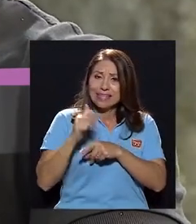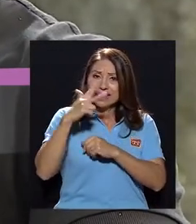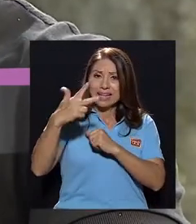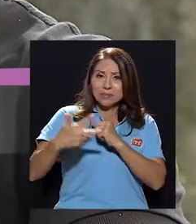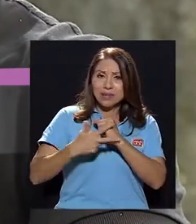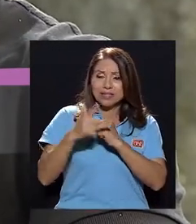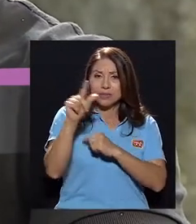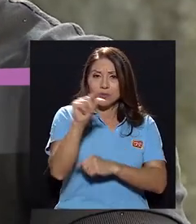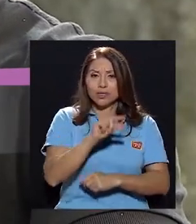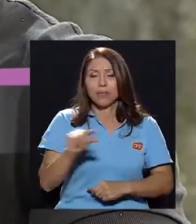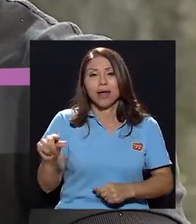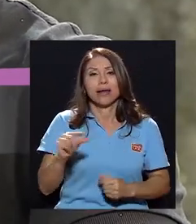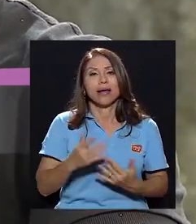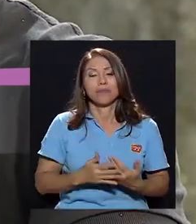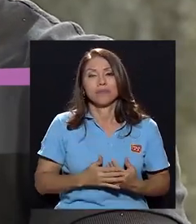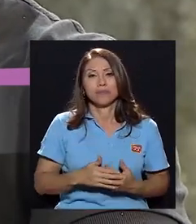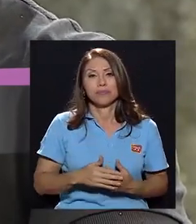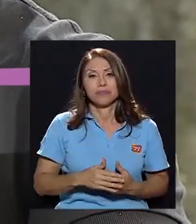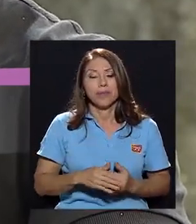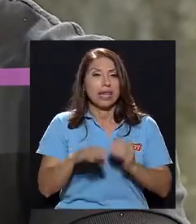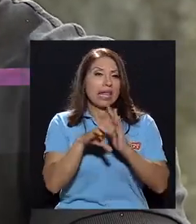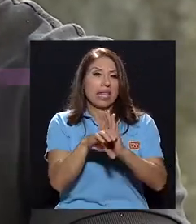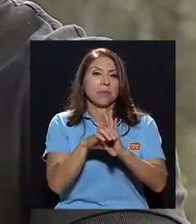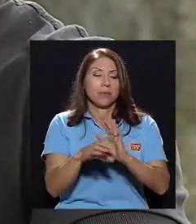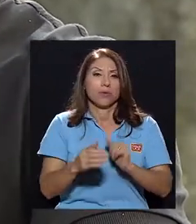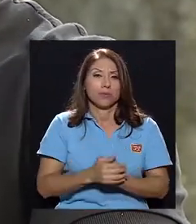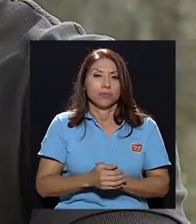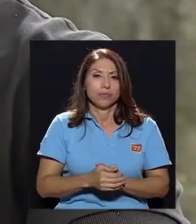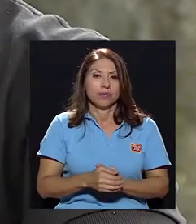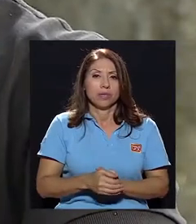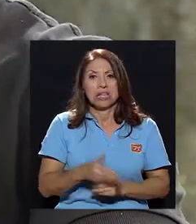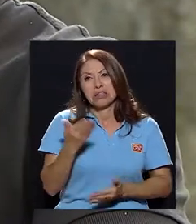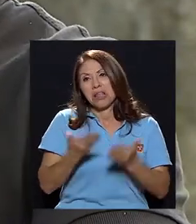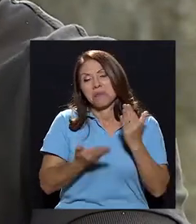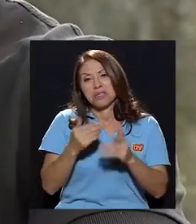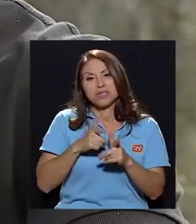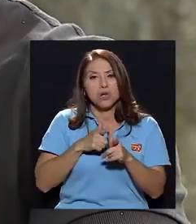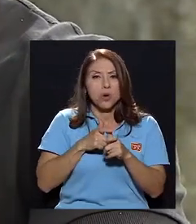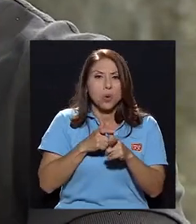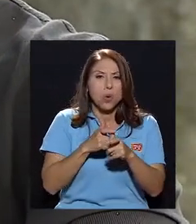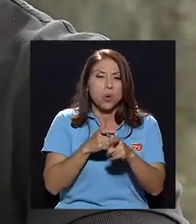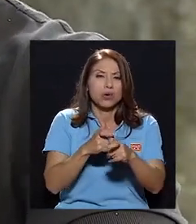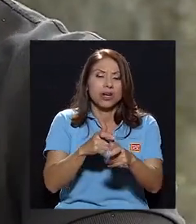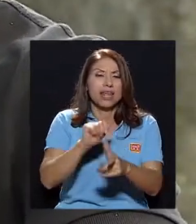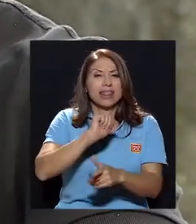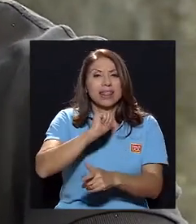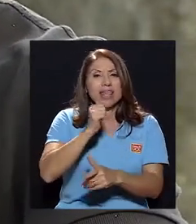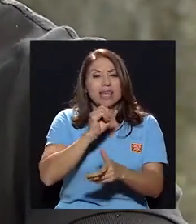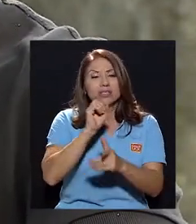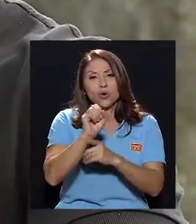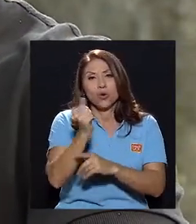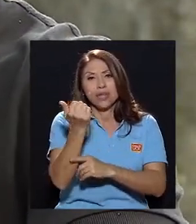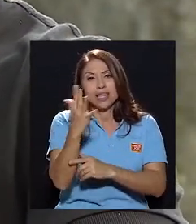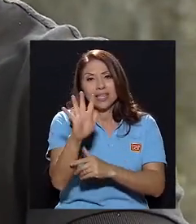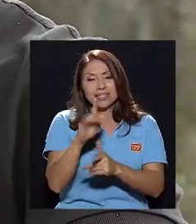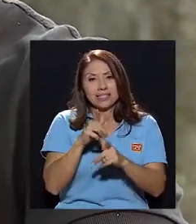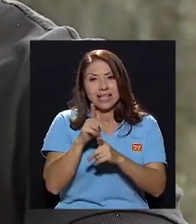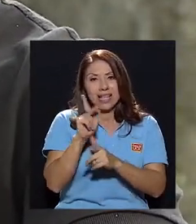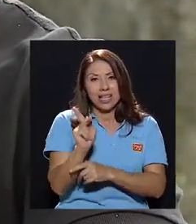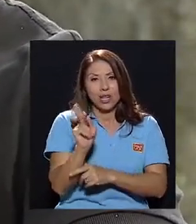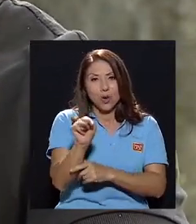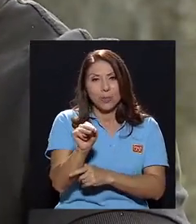por semana, y que, voy a poner el ejemplo, que corre entre 10 y 15 kilómetros en una carrera,